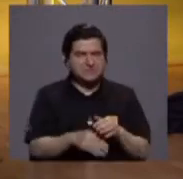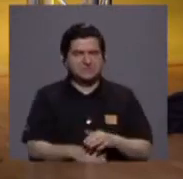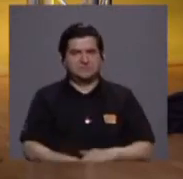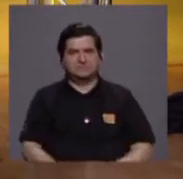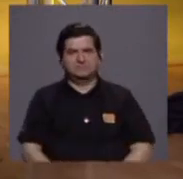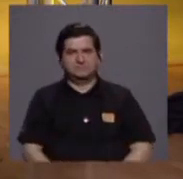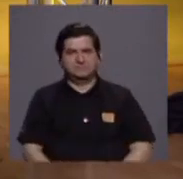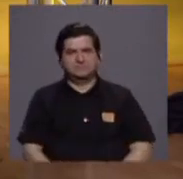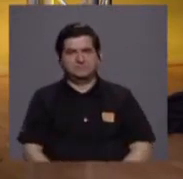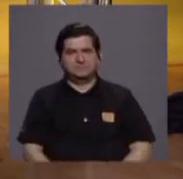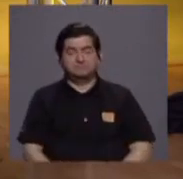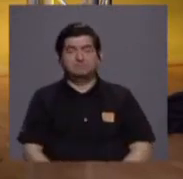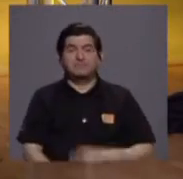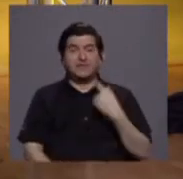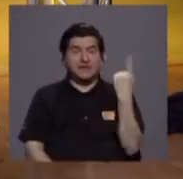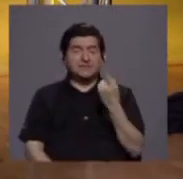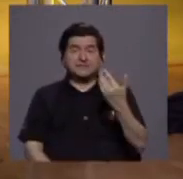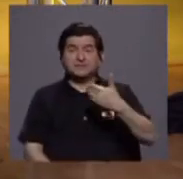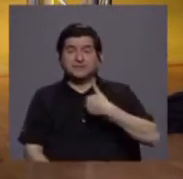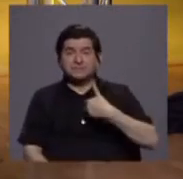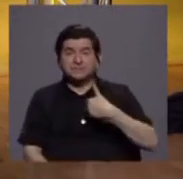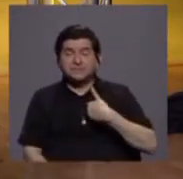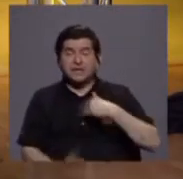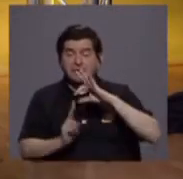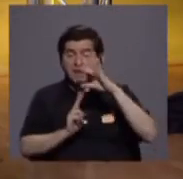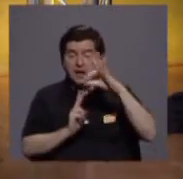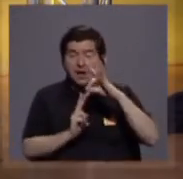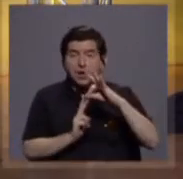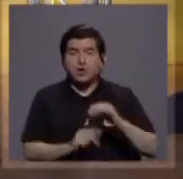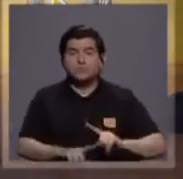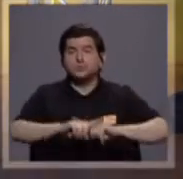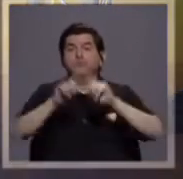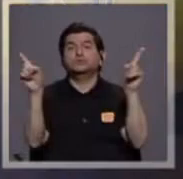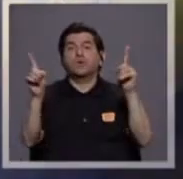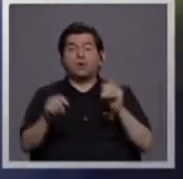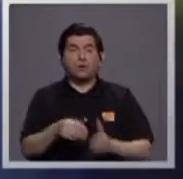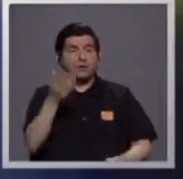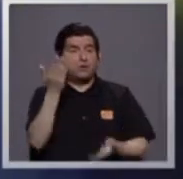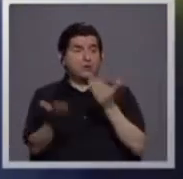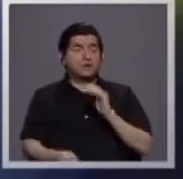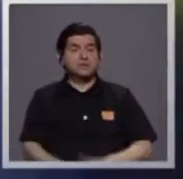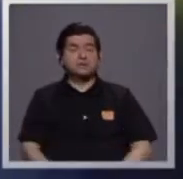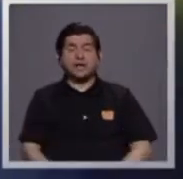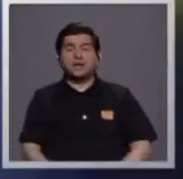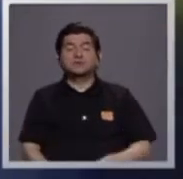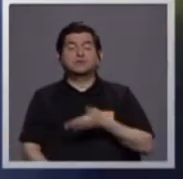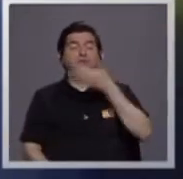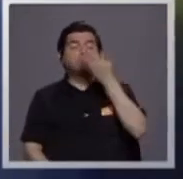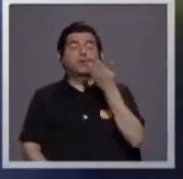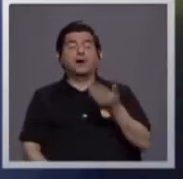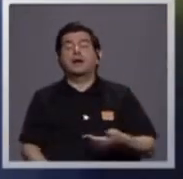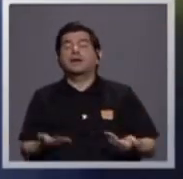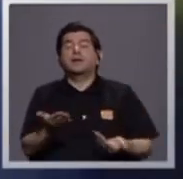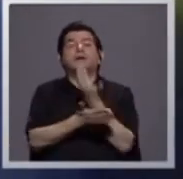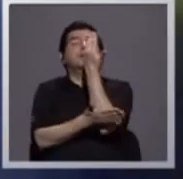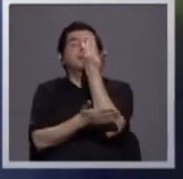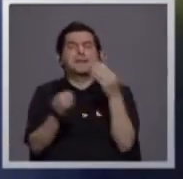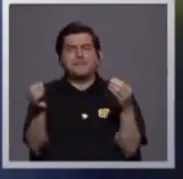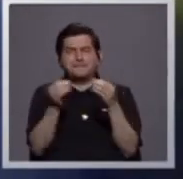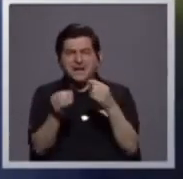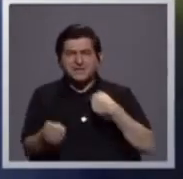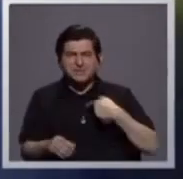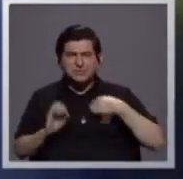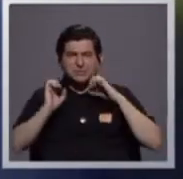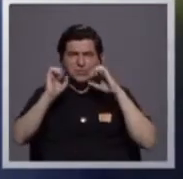¿no? Y entonces siempre en tener opciones alternativas es como aire fresco, ¿no? Y más cuando uno se educó